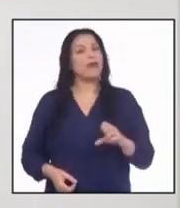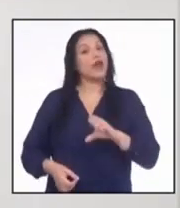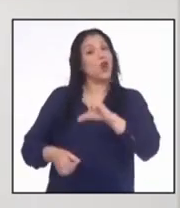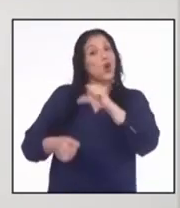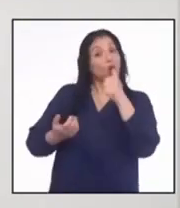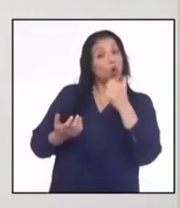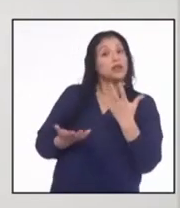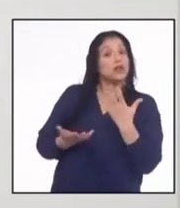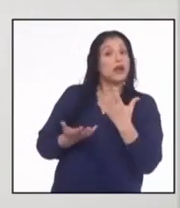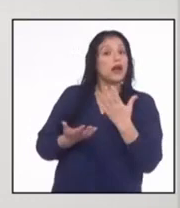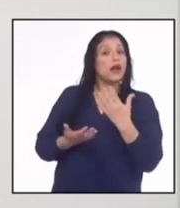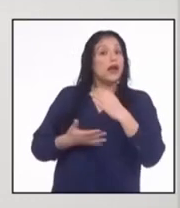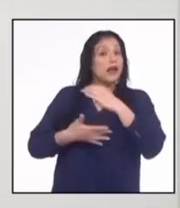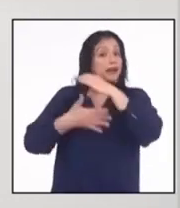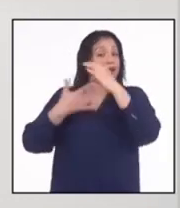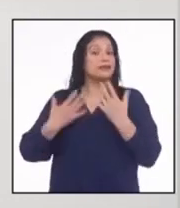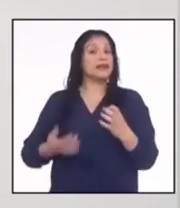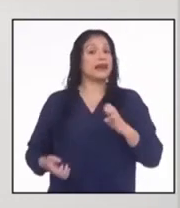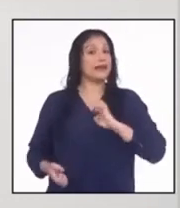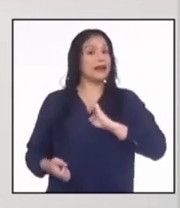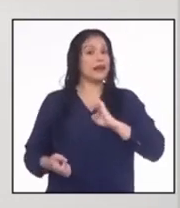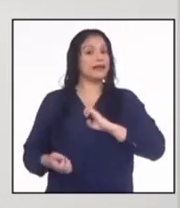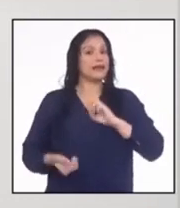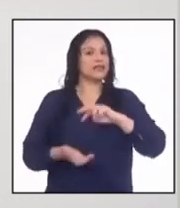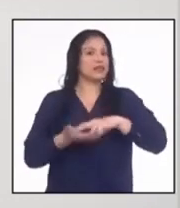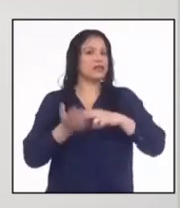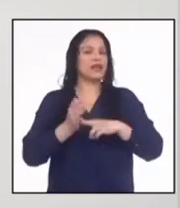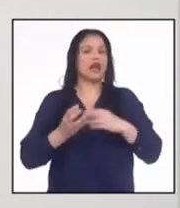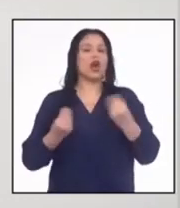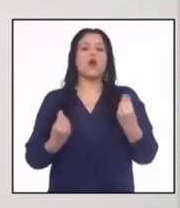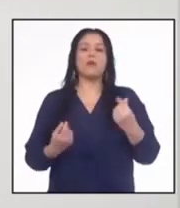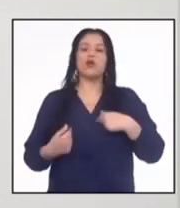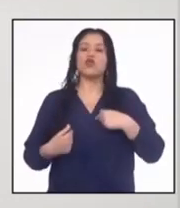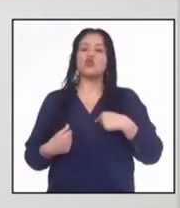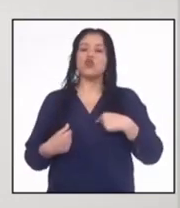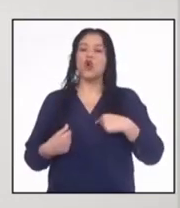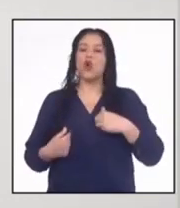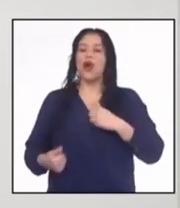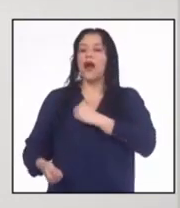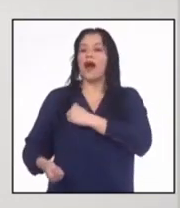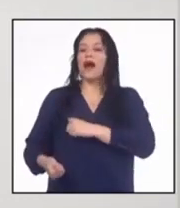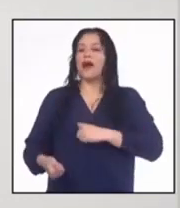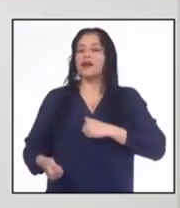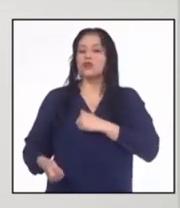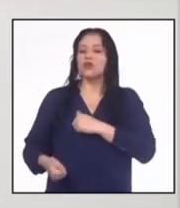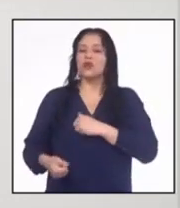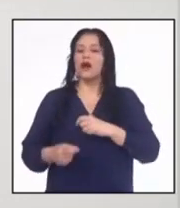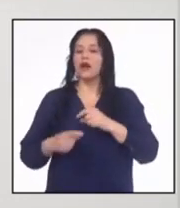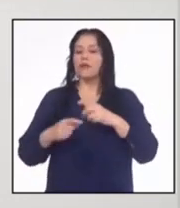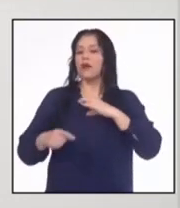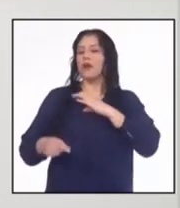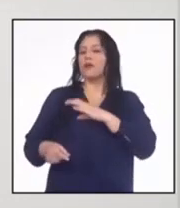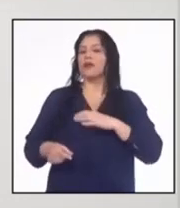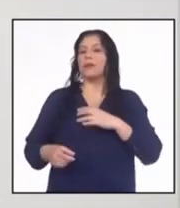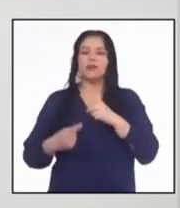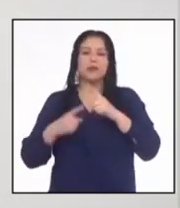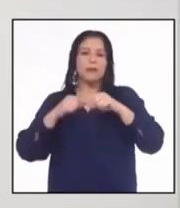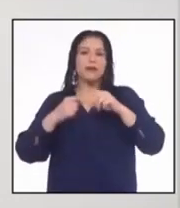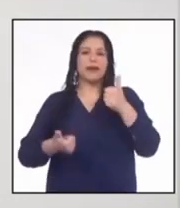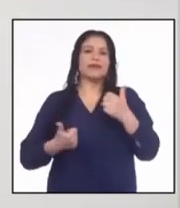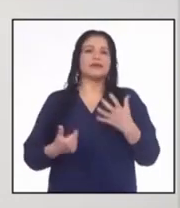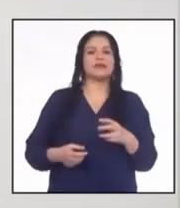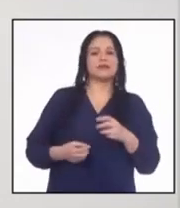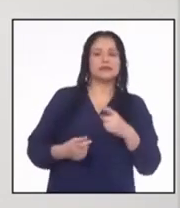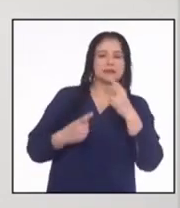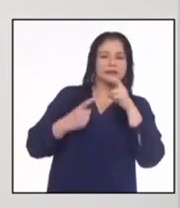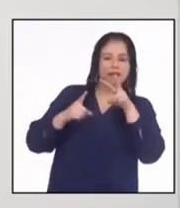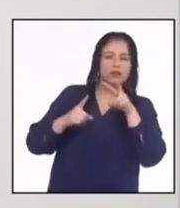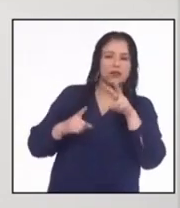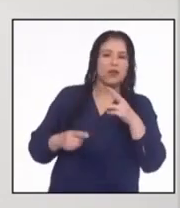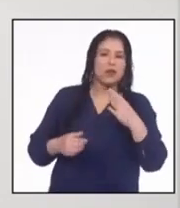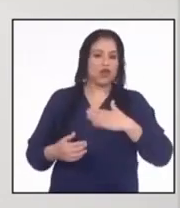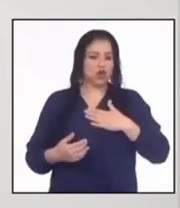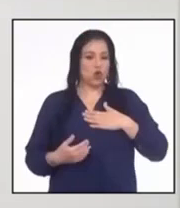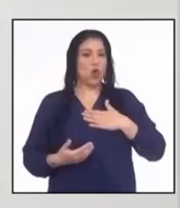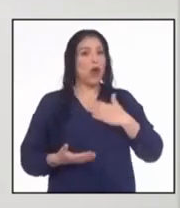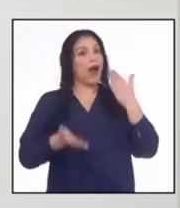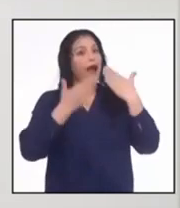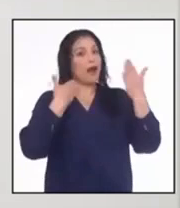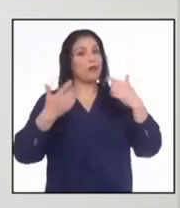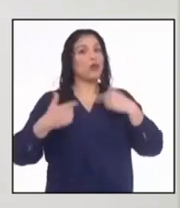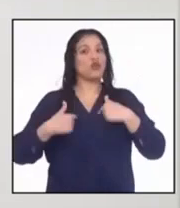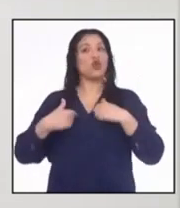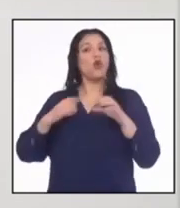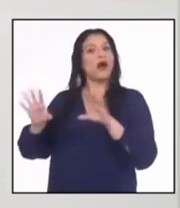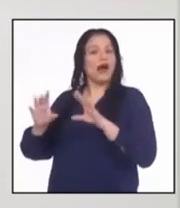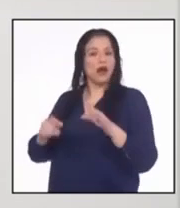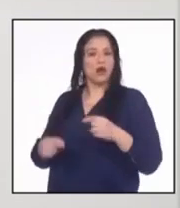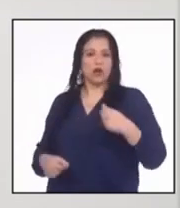lado de la ética que tiene que ver con cómo actúas frente a esas concepciones. Ser coherente en acto y concepción,